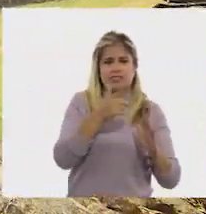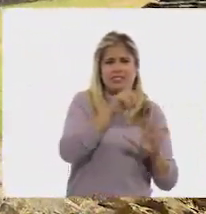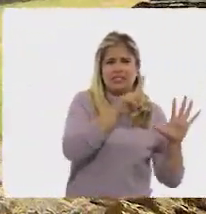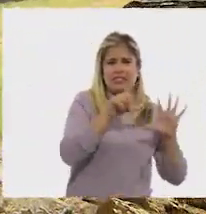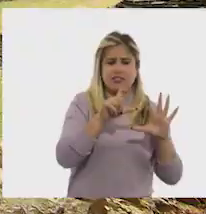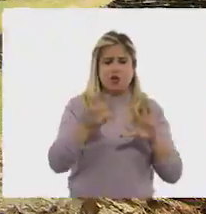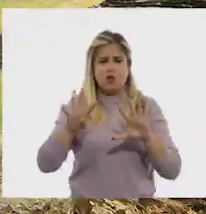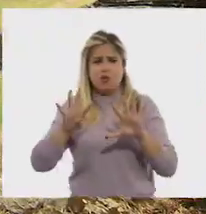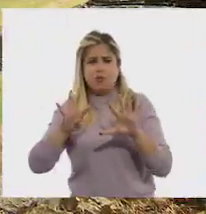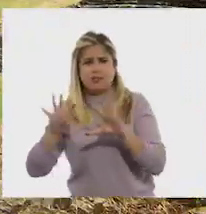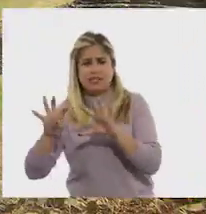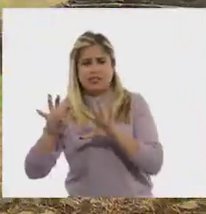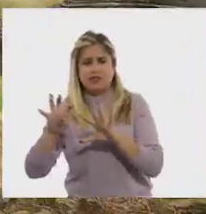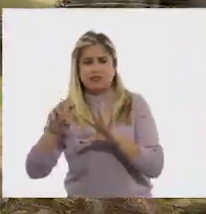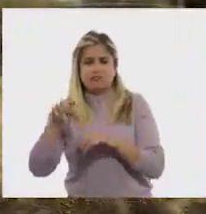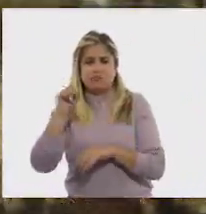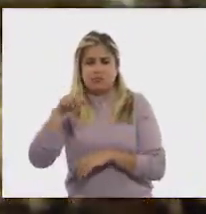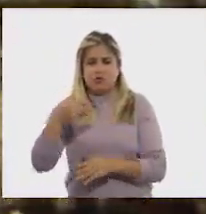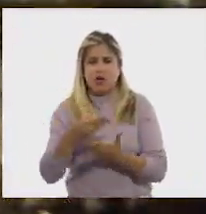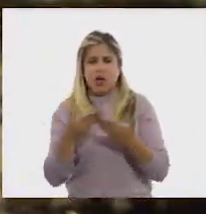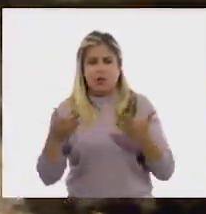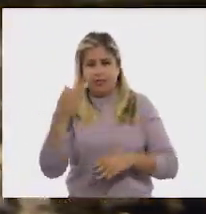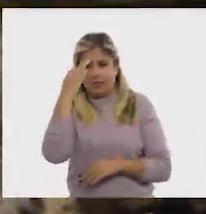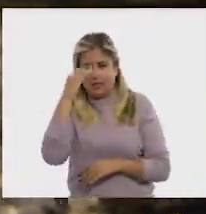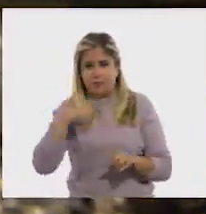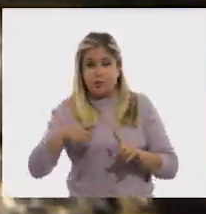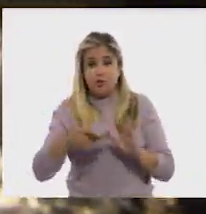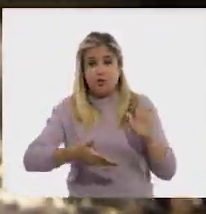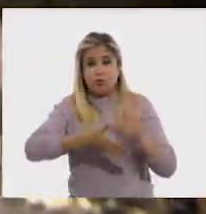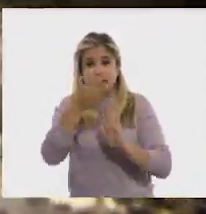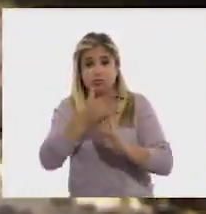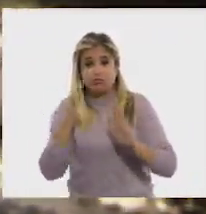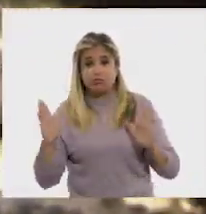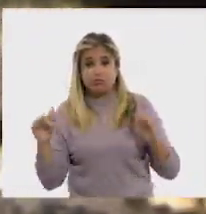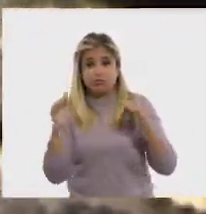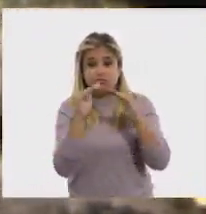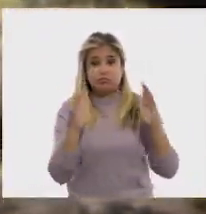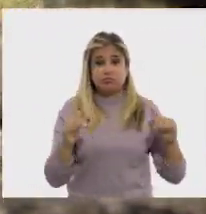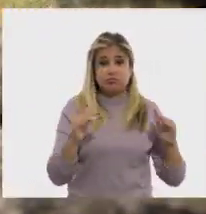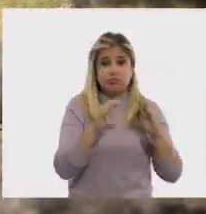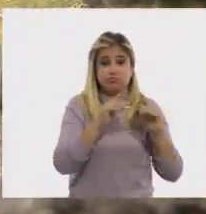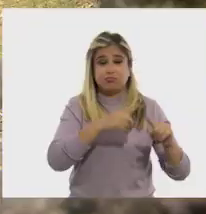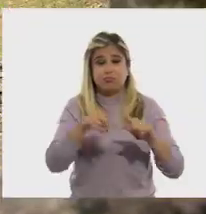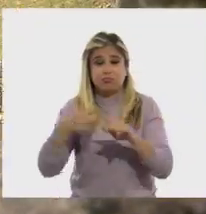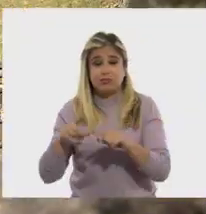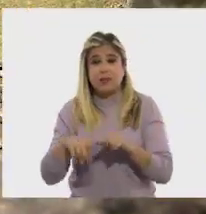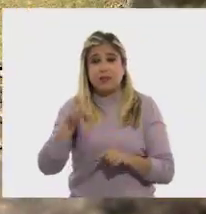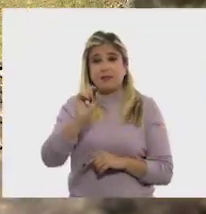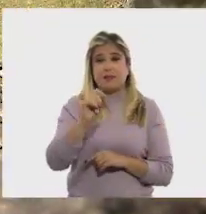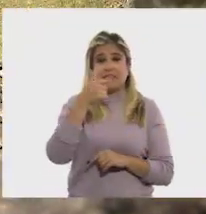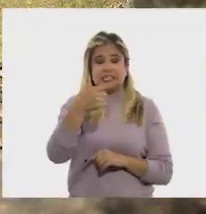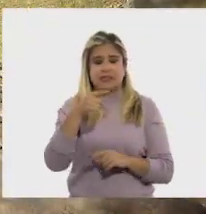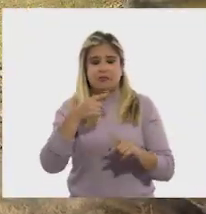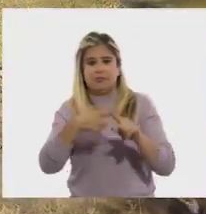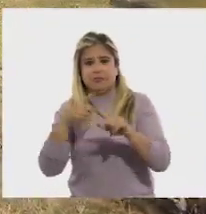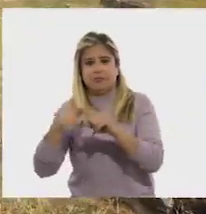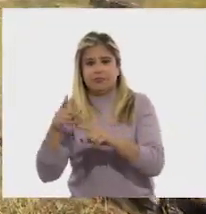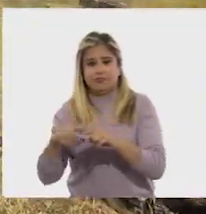y 900 de nuestra era y fue construida sobre terrazas artificiales y 27 montículos.